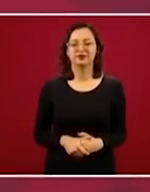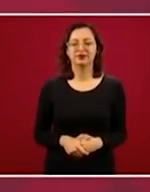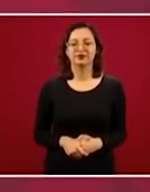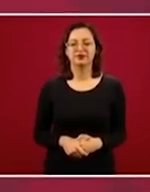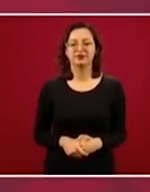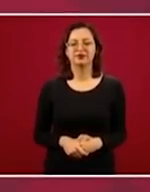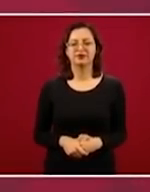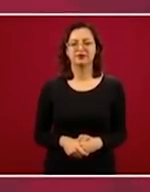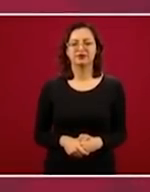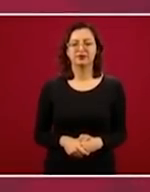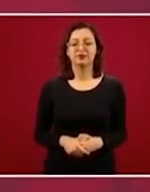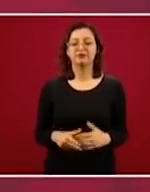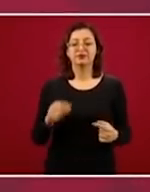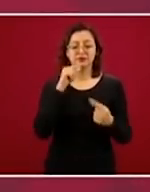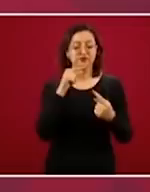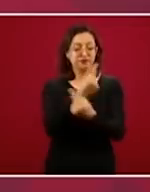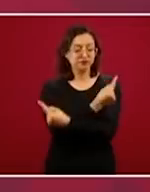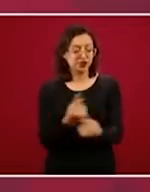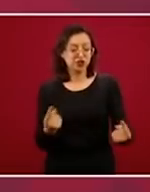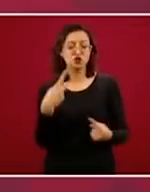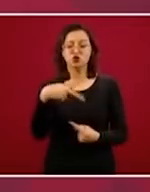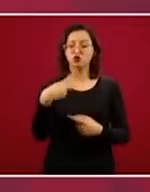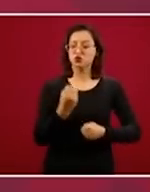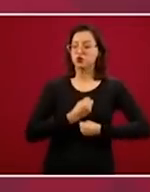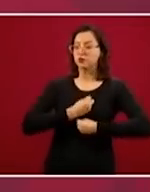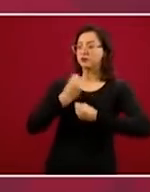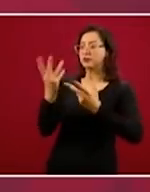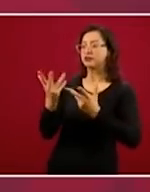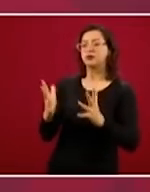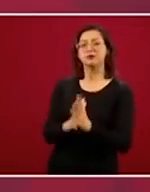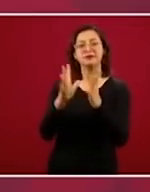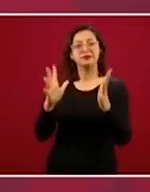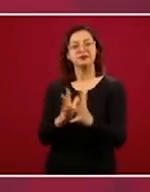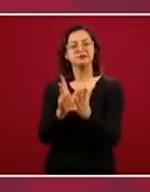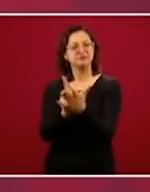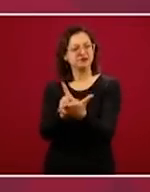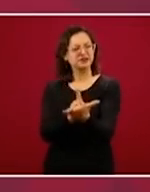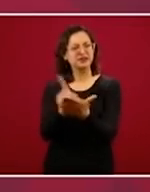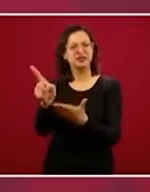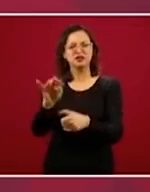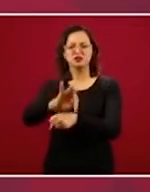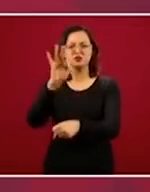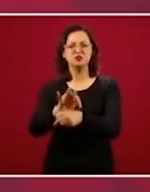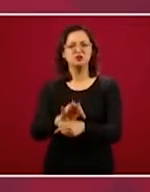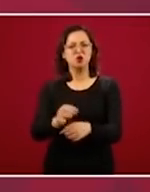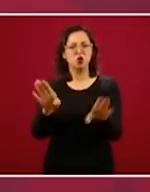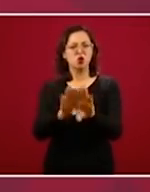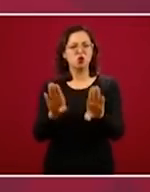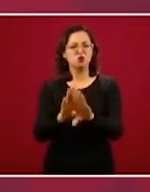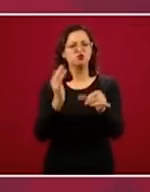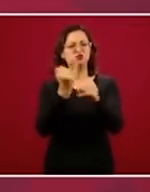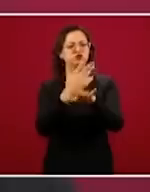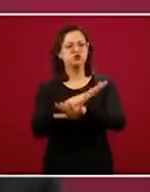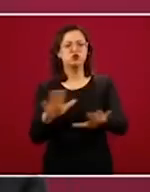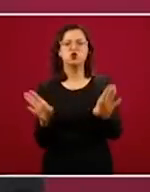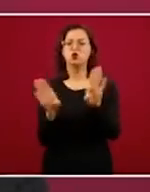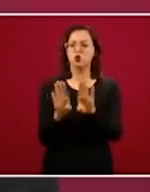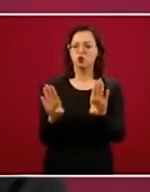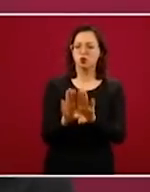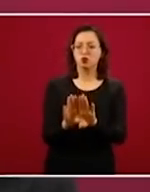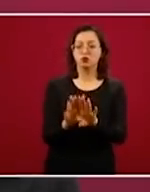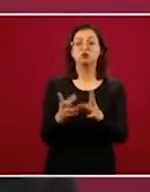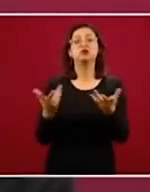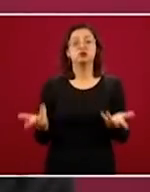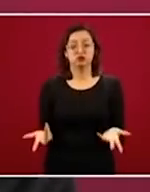derecho que tienen los niños a manifestarse expresarse a que tengan información pues con